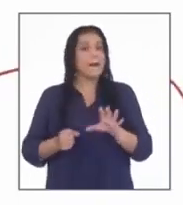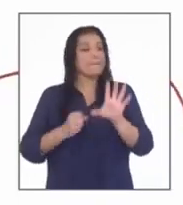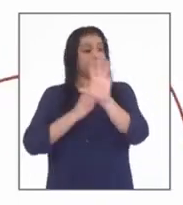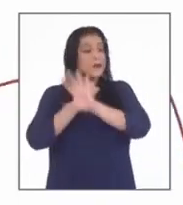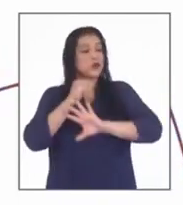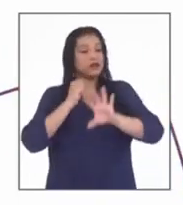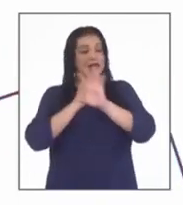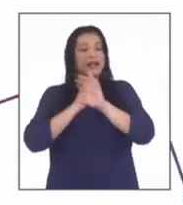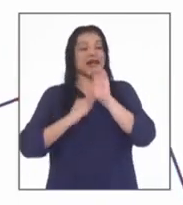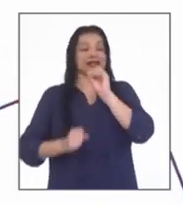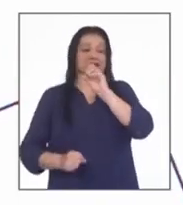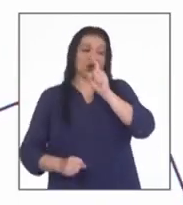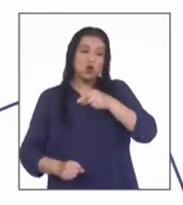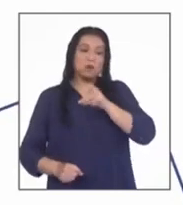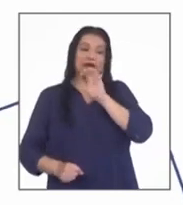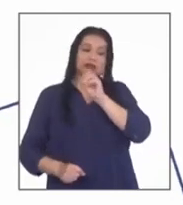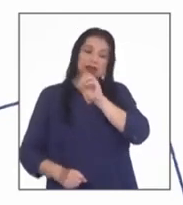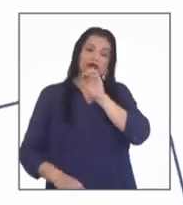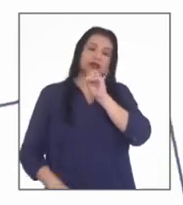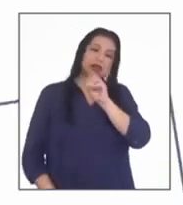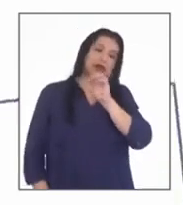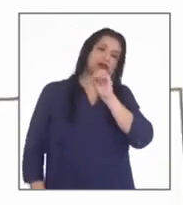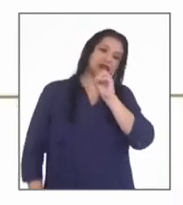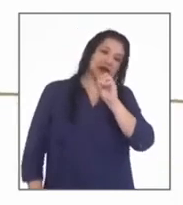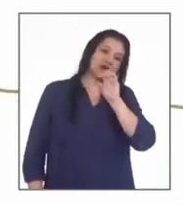hasta